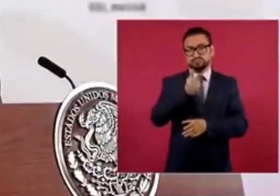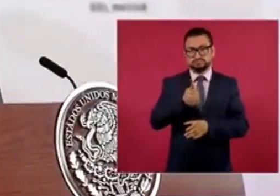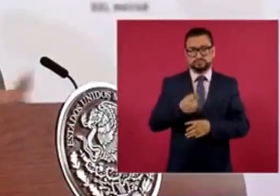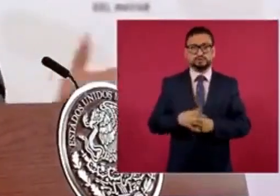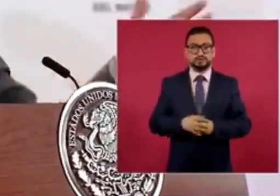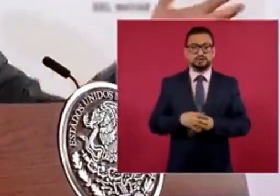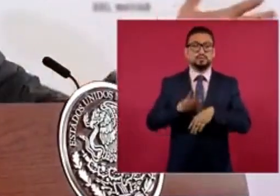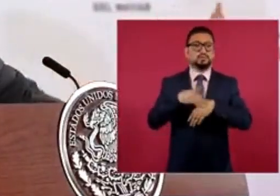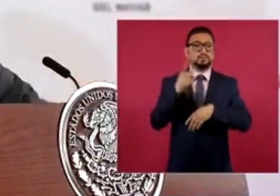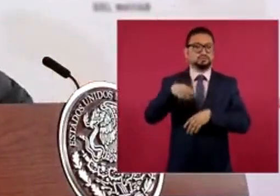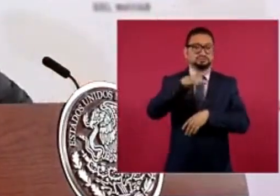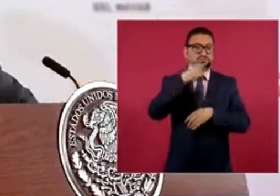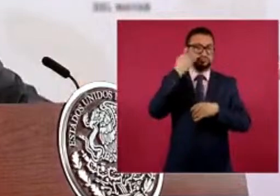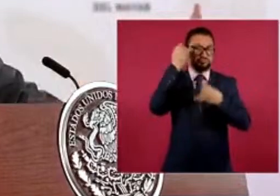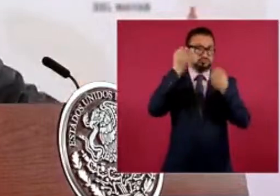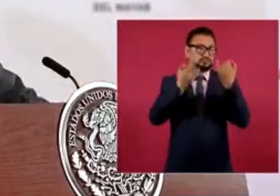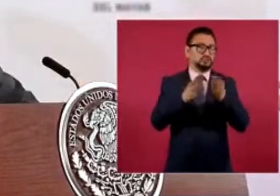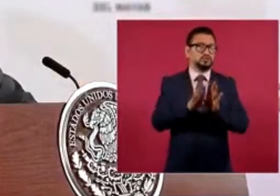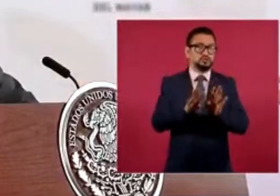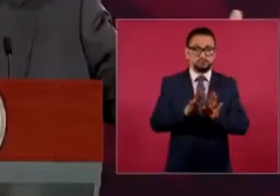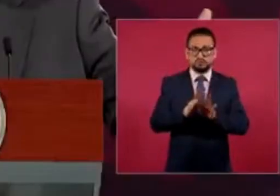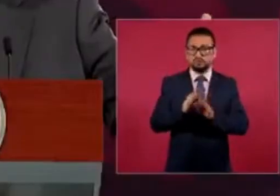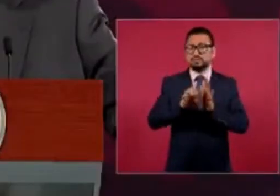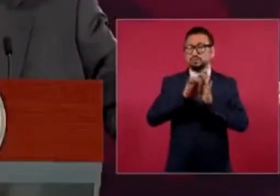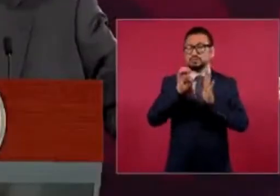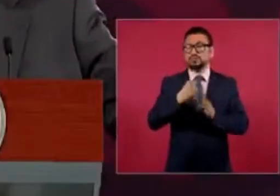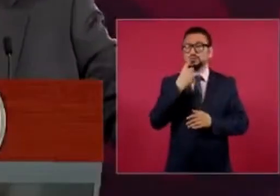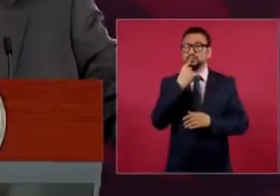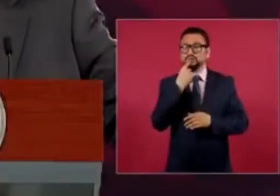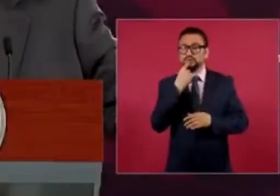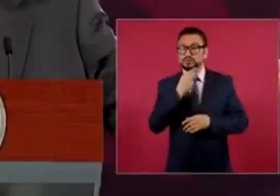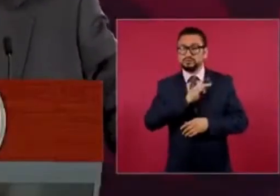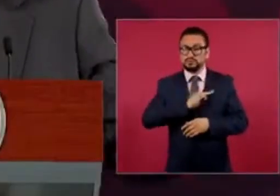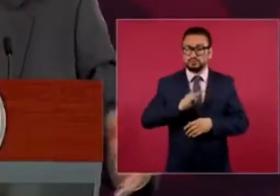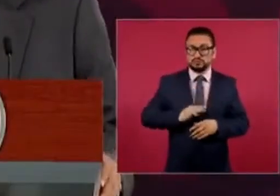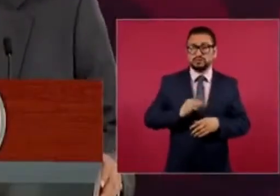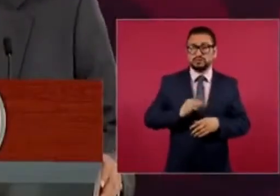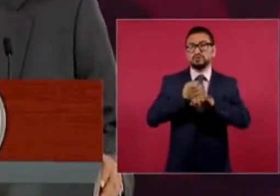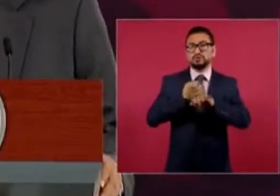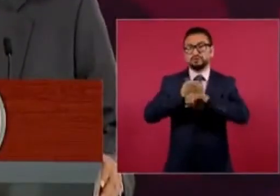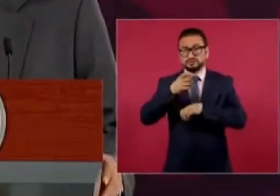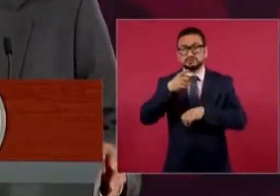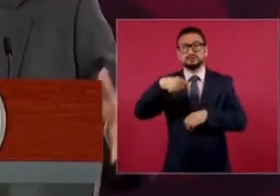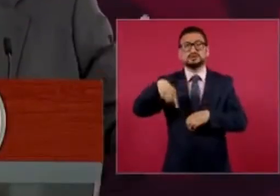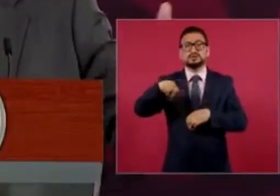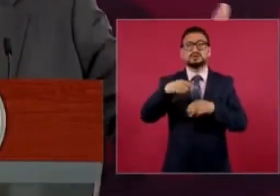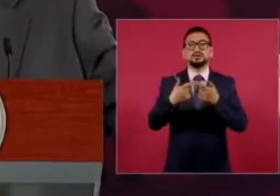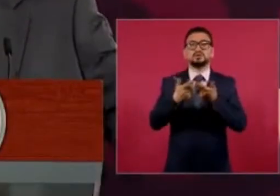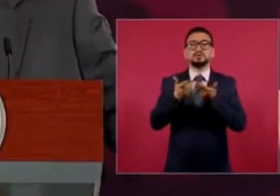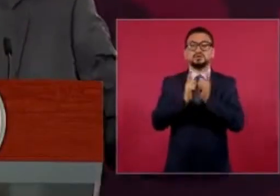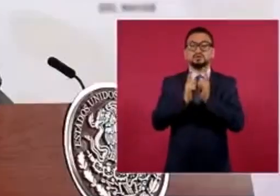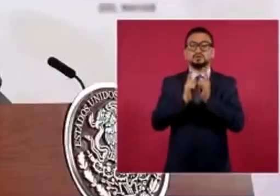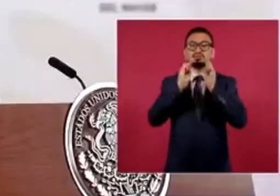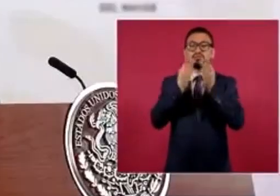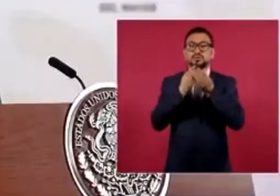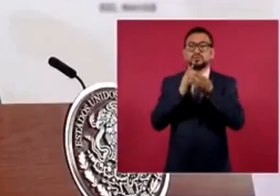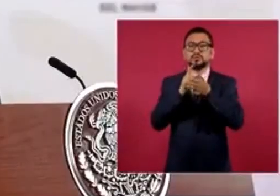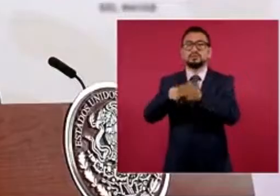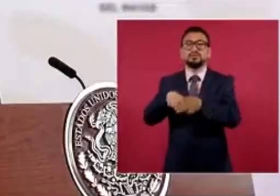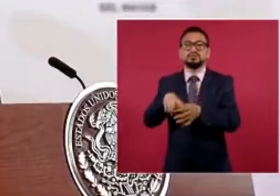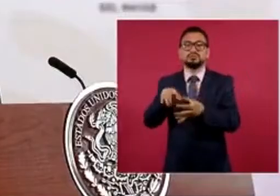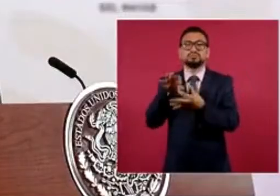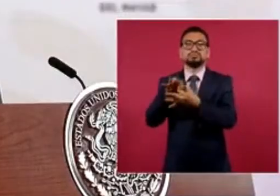Porque imagínense si la policía municipal o estatal está al servicio de la